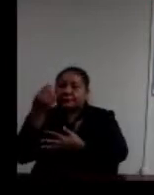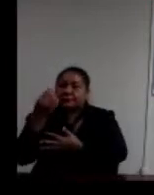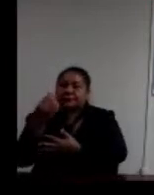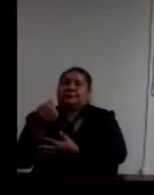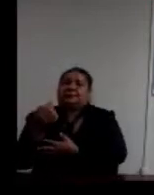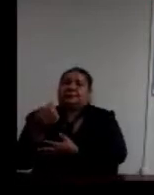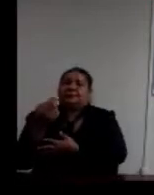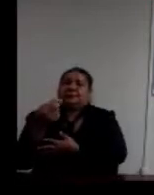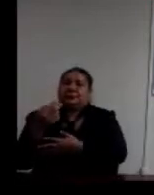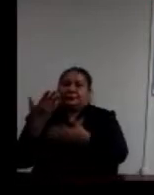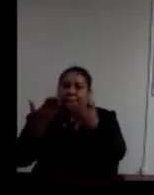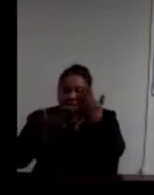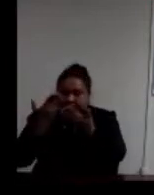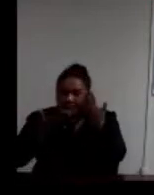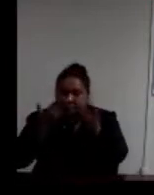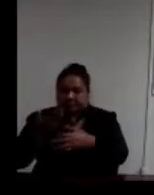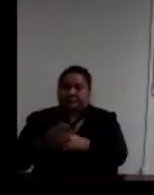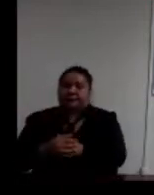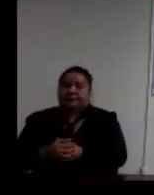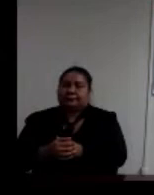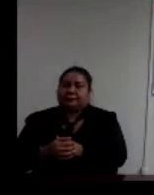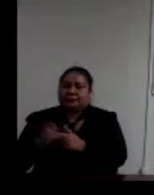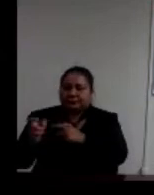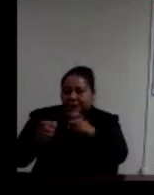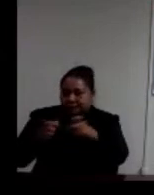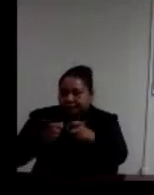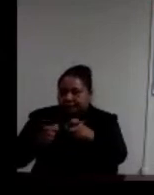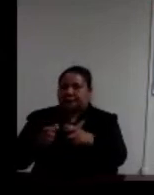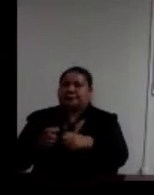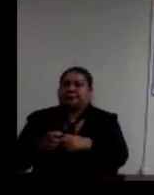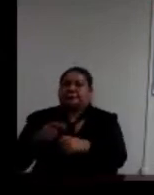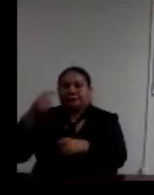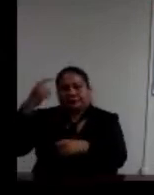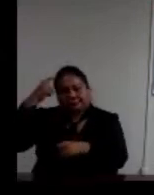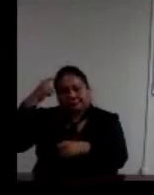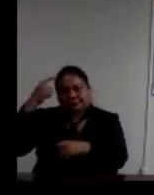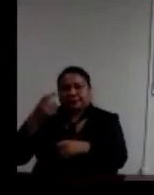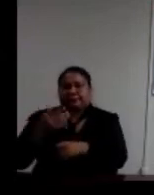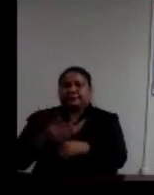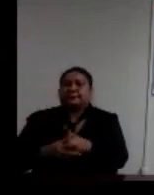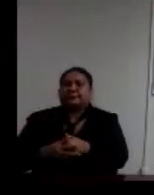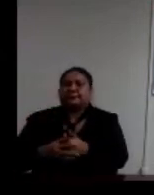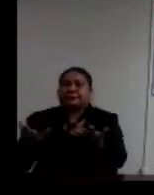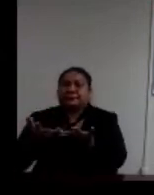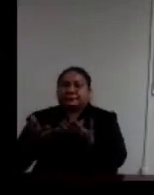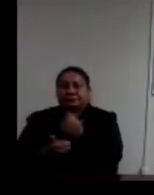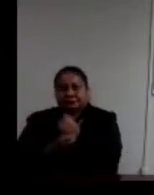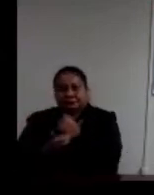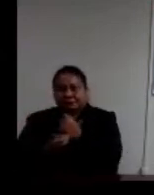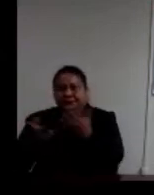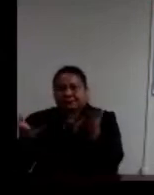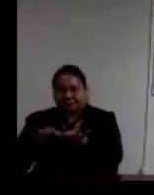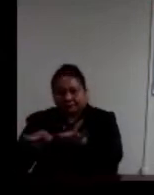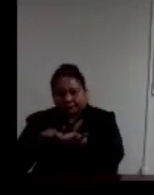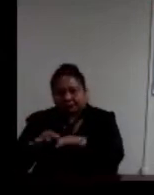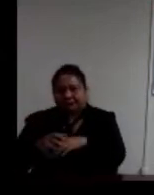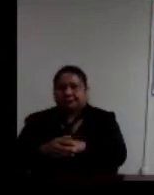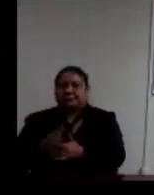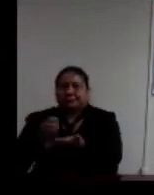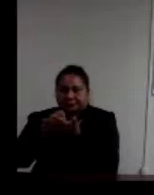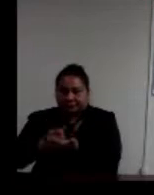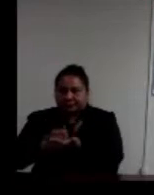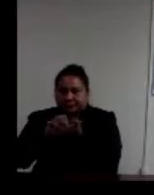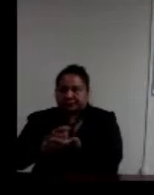farmacológico, baje las descargas o controle las descargas y es más fácil rehabilitarlo en terapia del lenguaje. ¿De